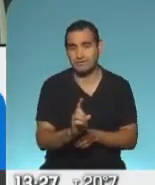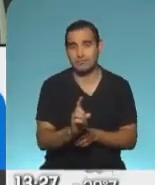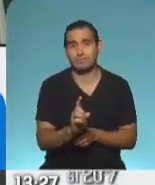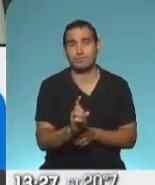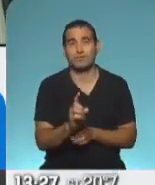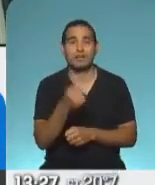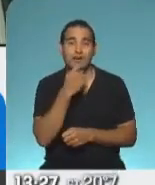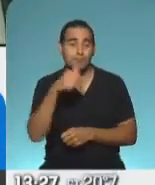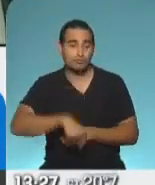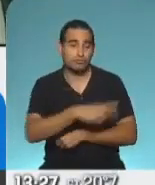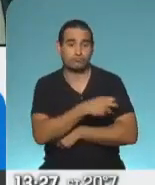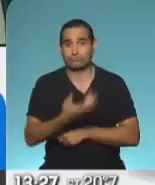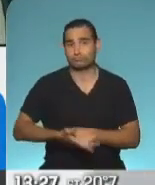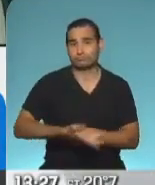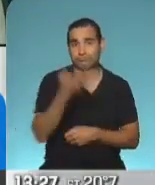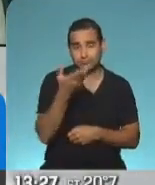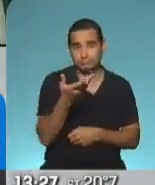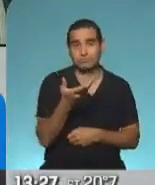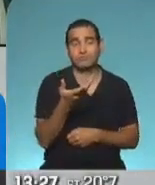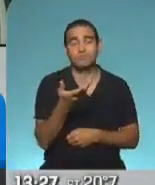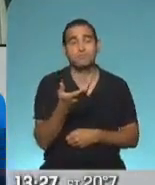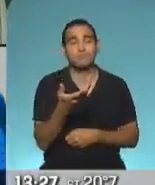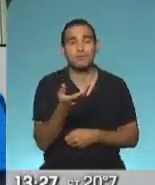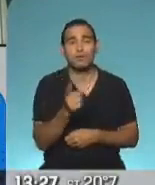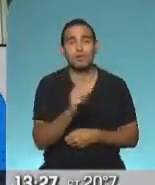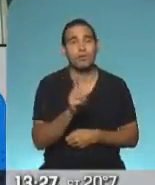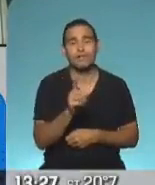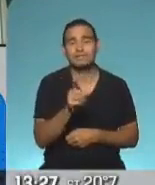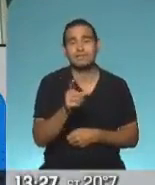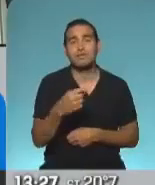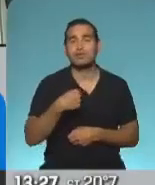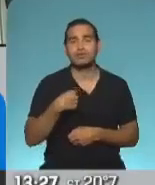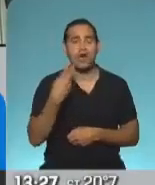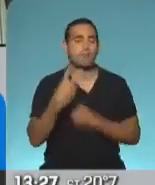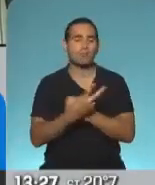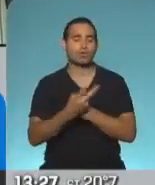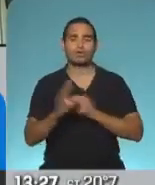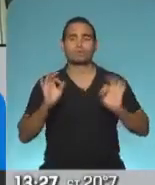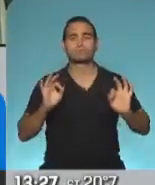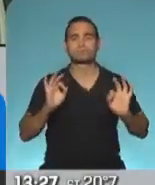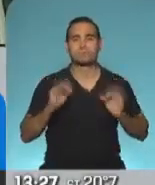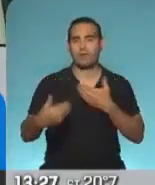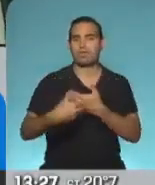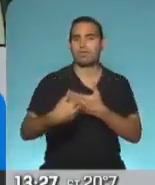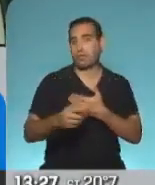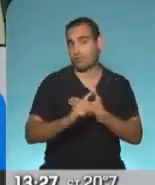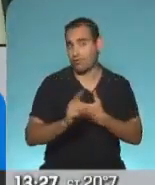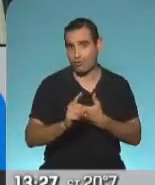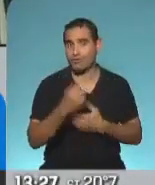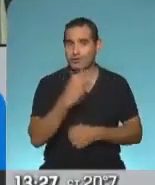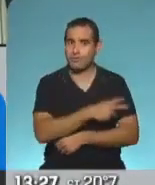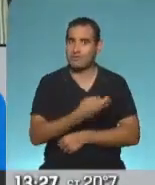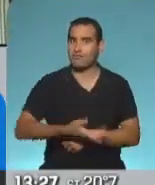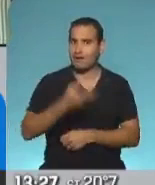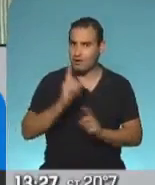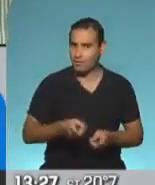tenga inmunoglobulinas positivas, una IgG, una IgM positiva, no indica necesariamente que yo esté protegido contra la infección. No sabemos si los anticuerpos son